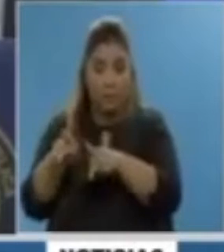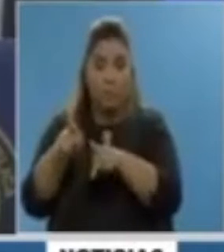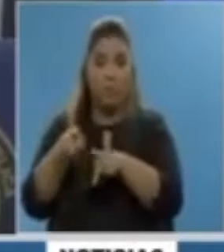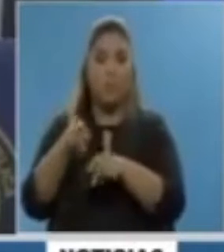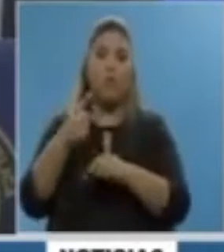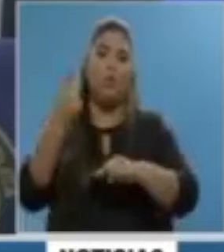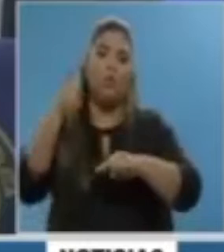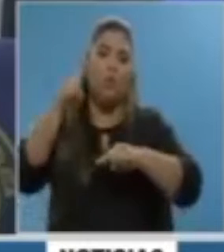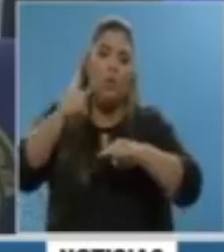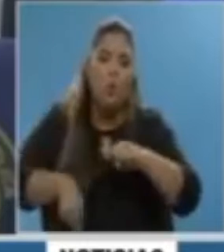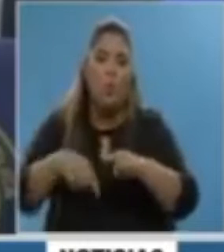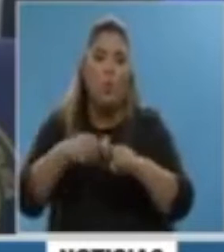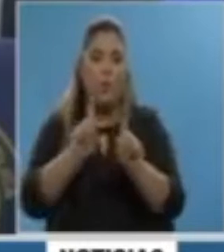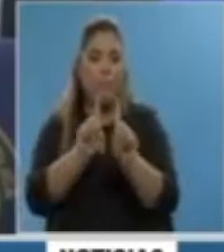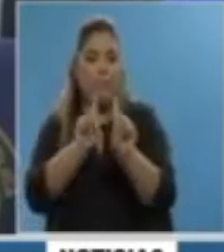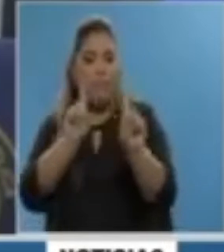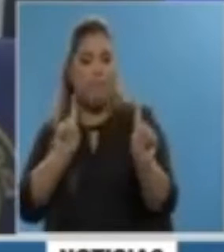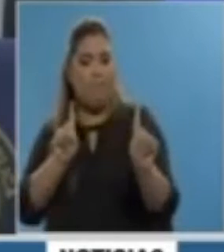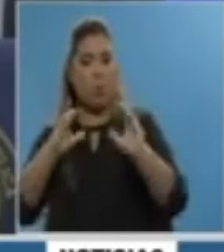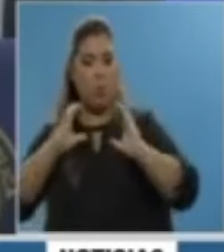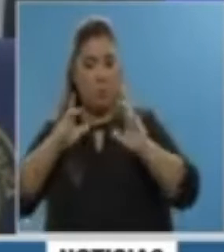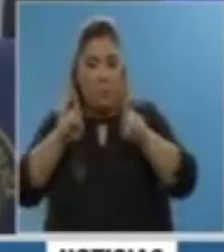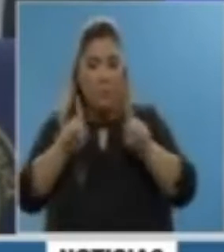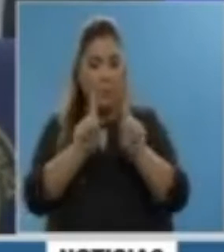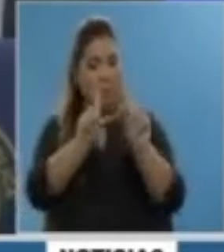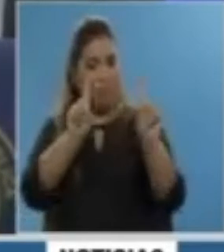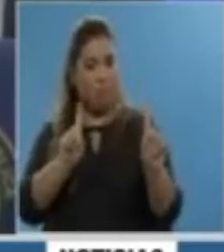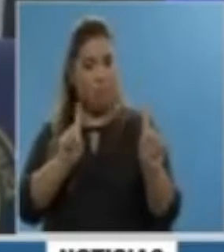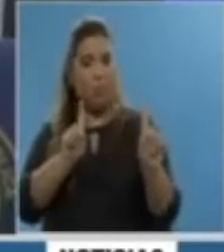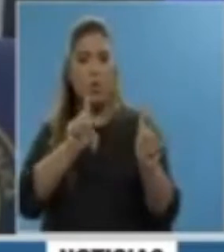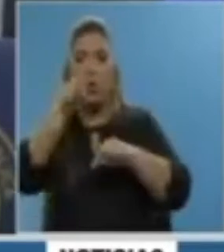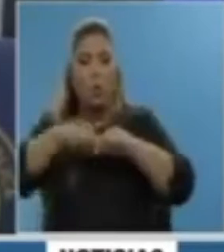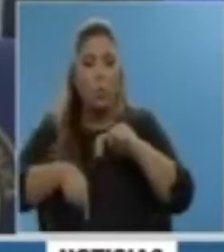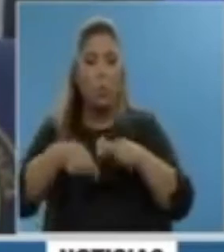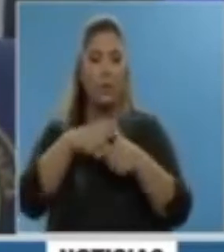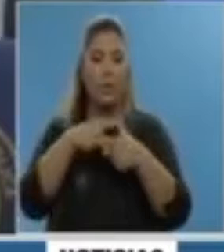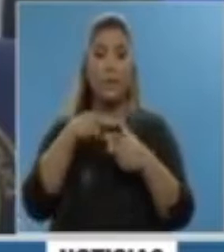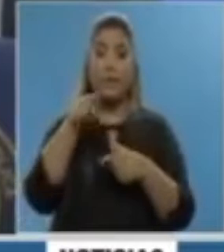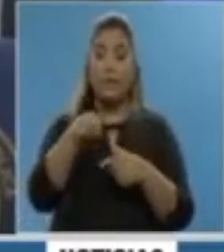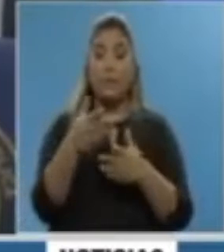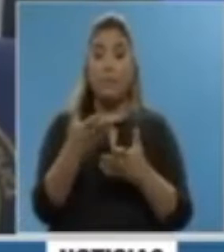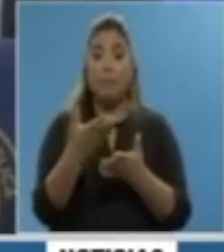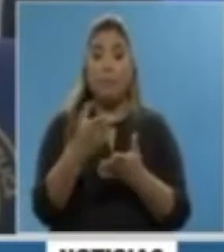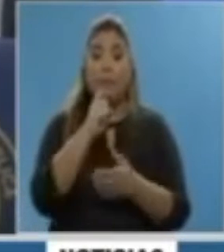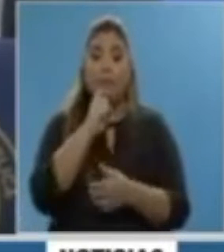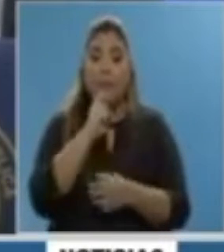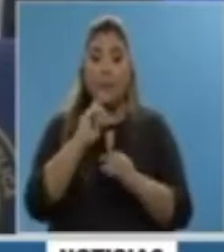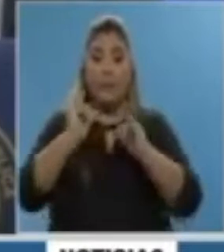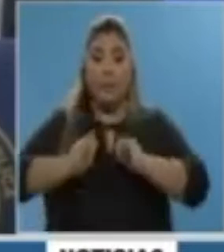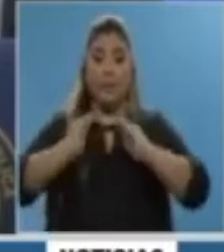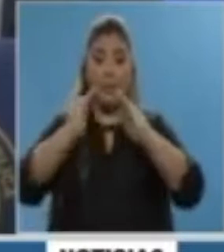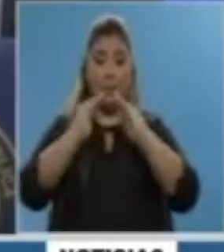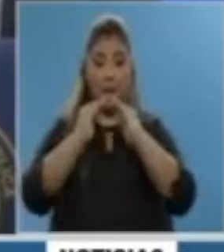poder cumplir con las medidas de distanciamiento físico, y obviamente eso también favorece entrar en contacto en sus hogares